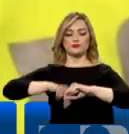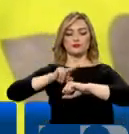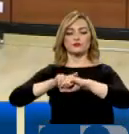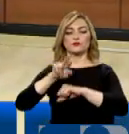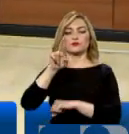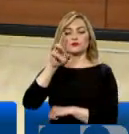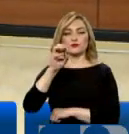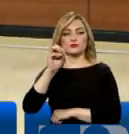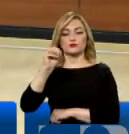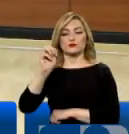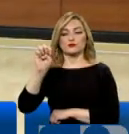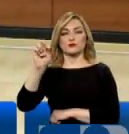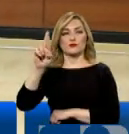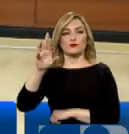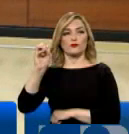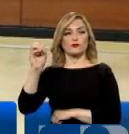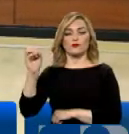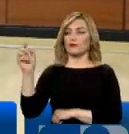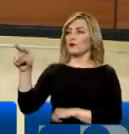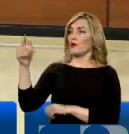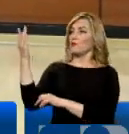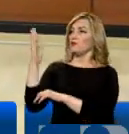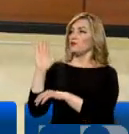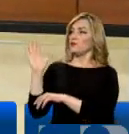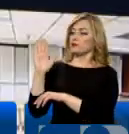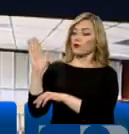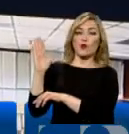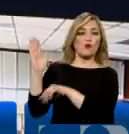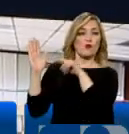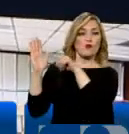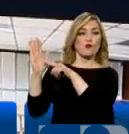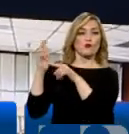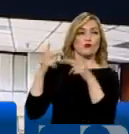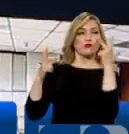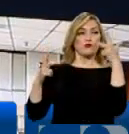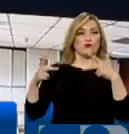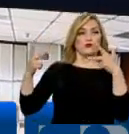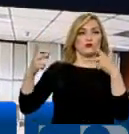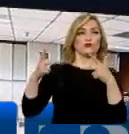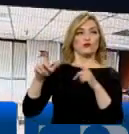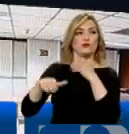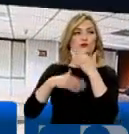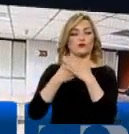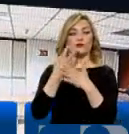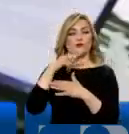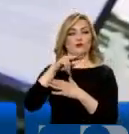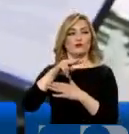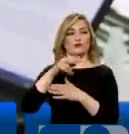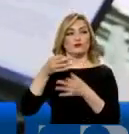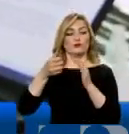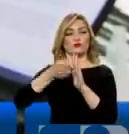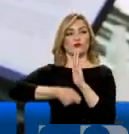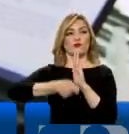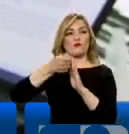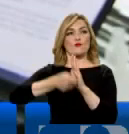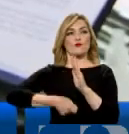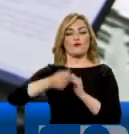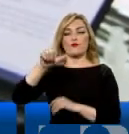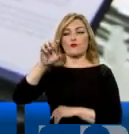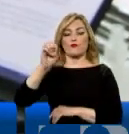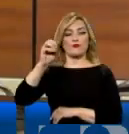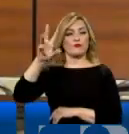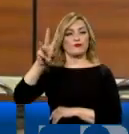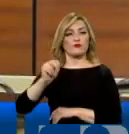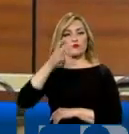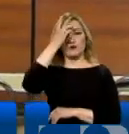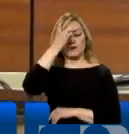Pablo Romero. Una pantalla al costado exhibía los monitores de las partes procesales, mientras el tribunal, encabezado por el juez Iván León, leía